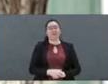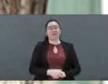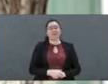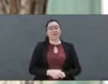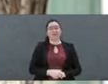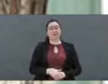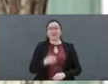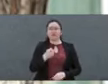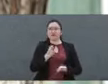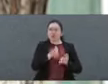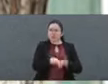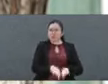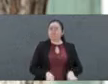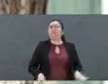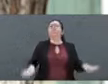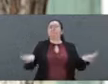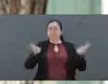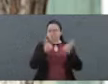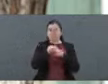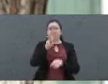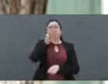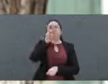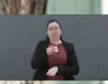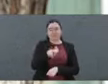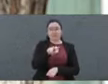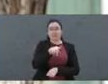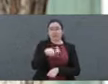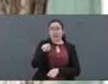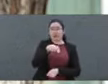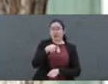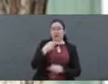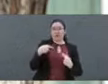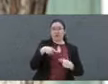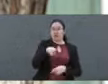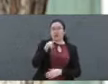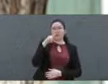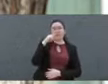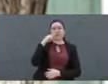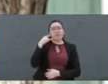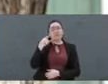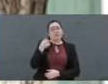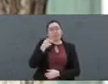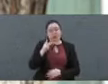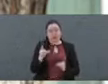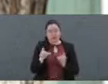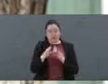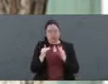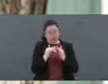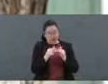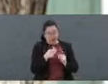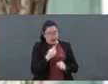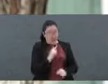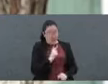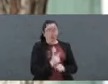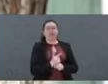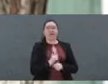no se ven, pero sí se sienten. Y la gente, ahora que apenas concluyó la